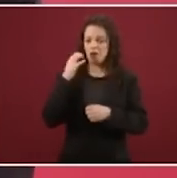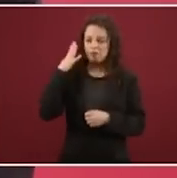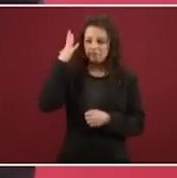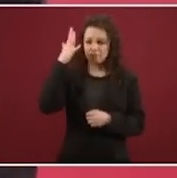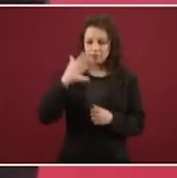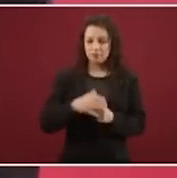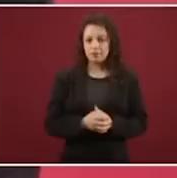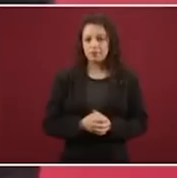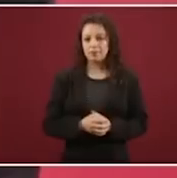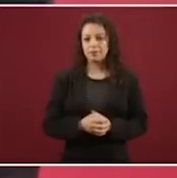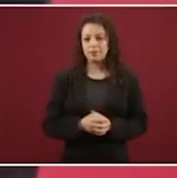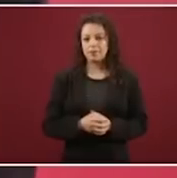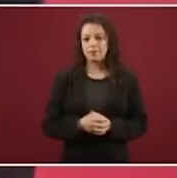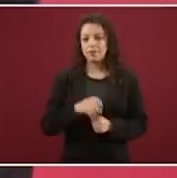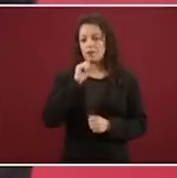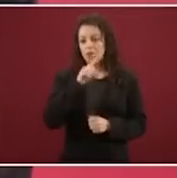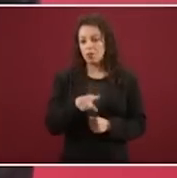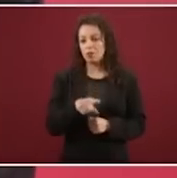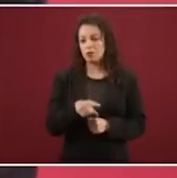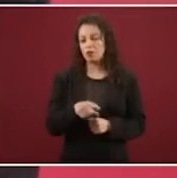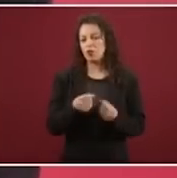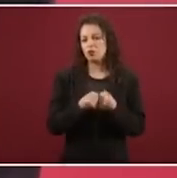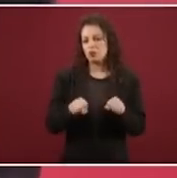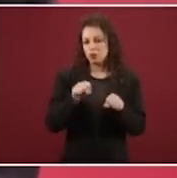lo social, en lo democrático.